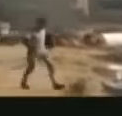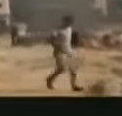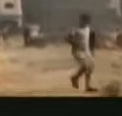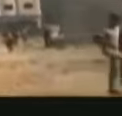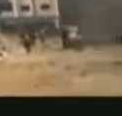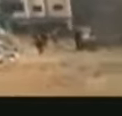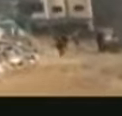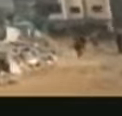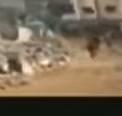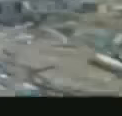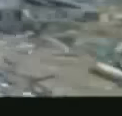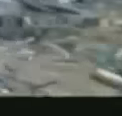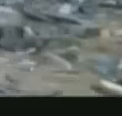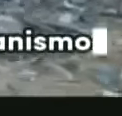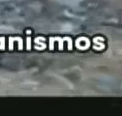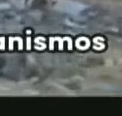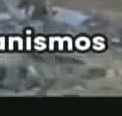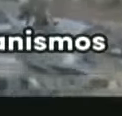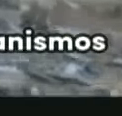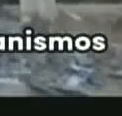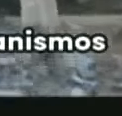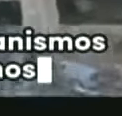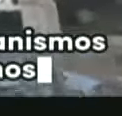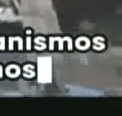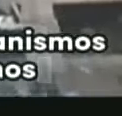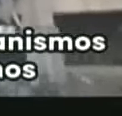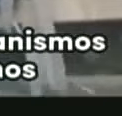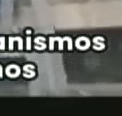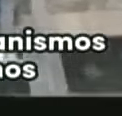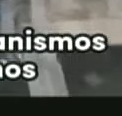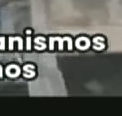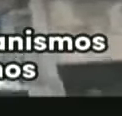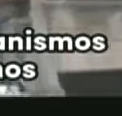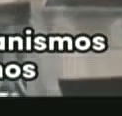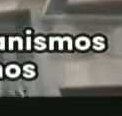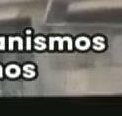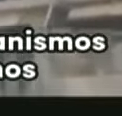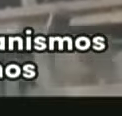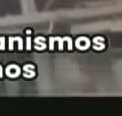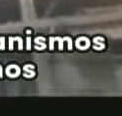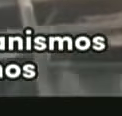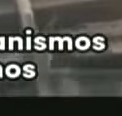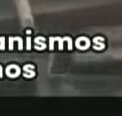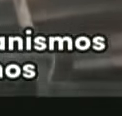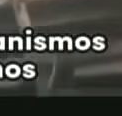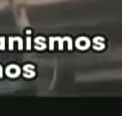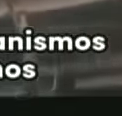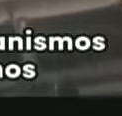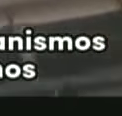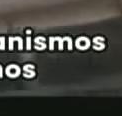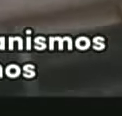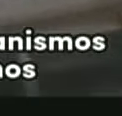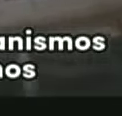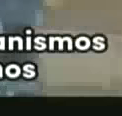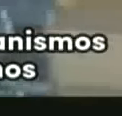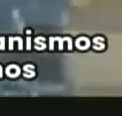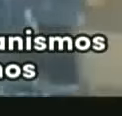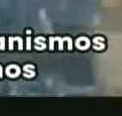tierra no te darán rosas. Faltan los amigos